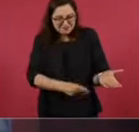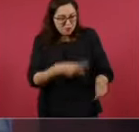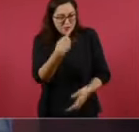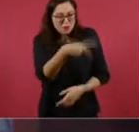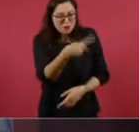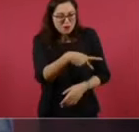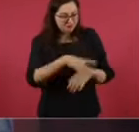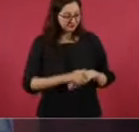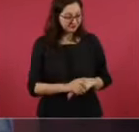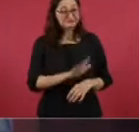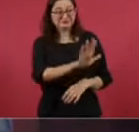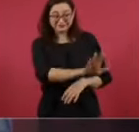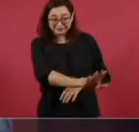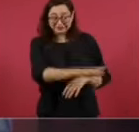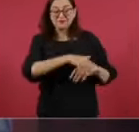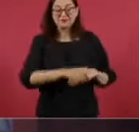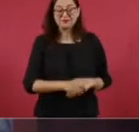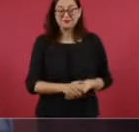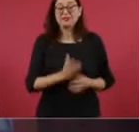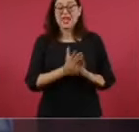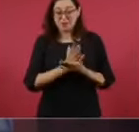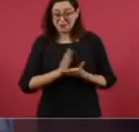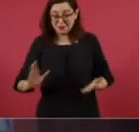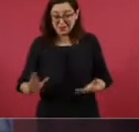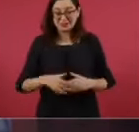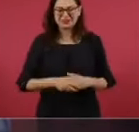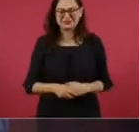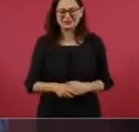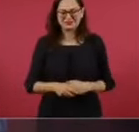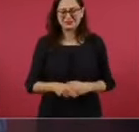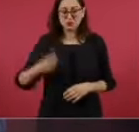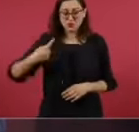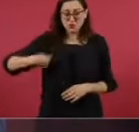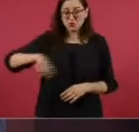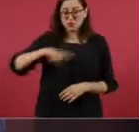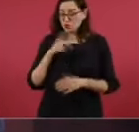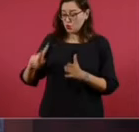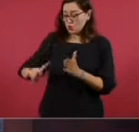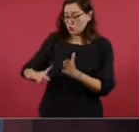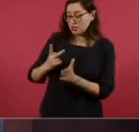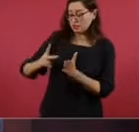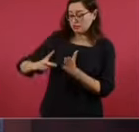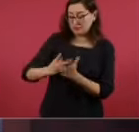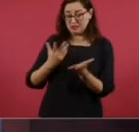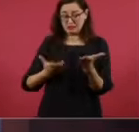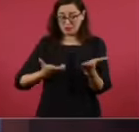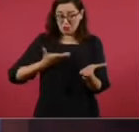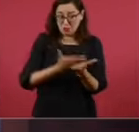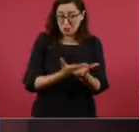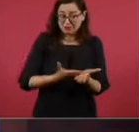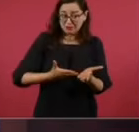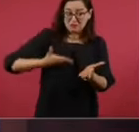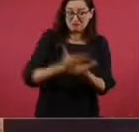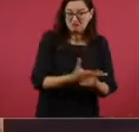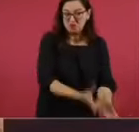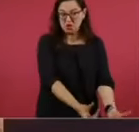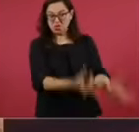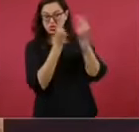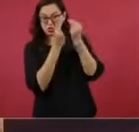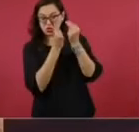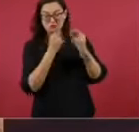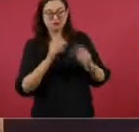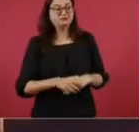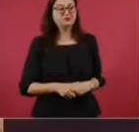les dimos la oportunidad, porque nosotros no queremos que haya antidemocracia en nuestro país.